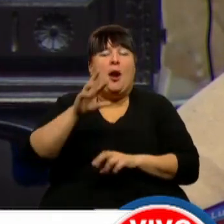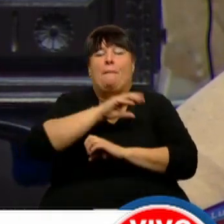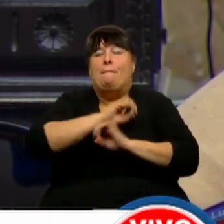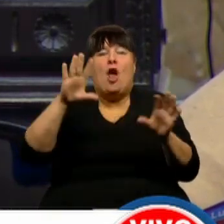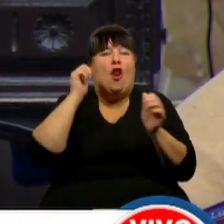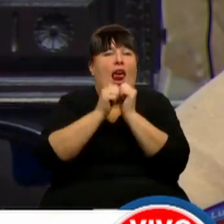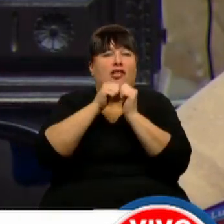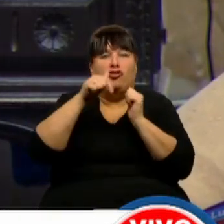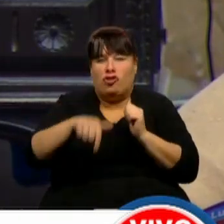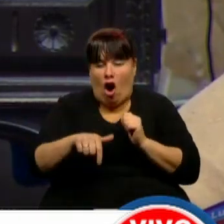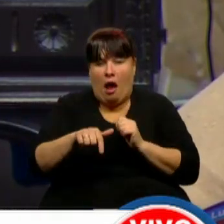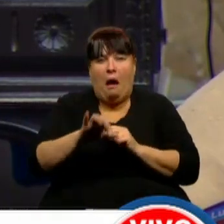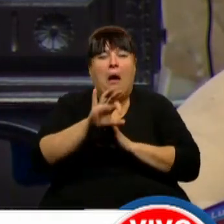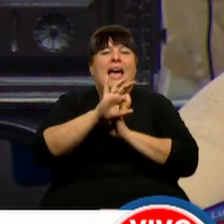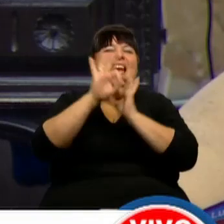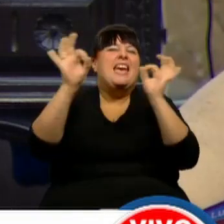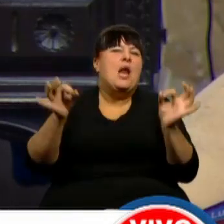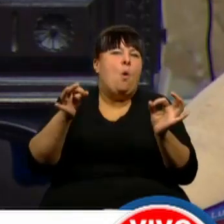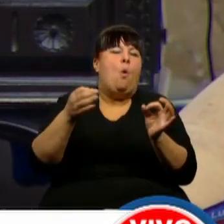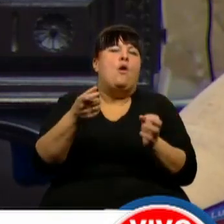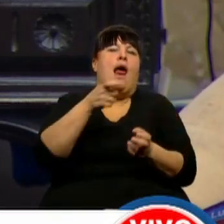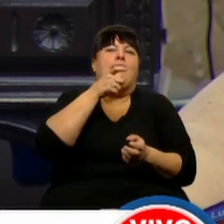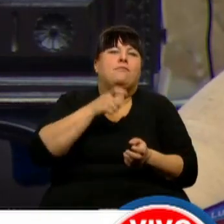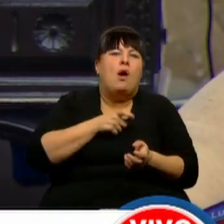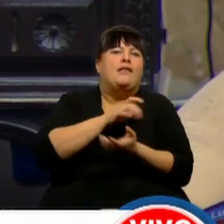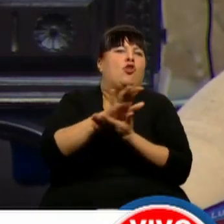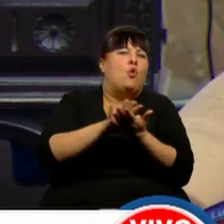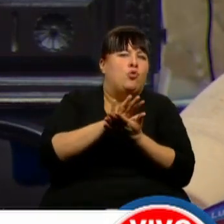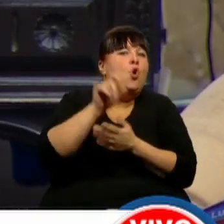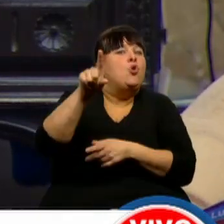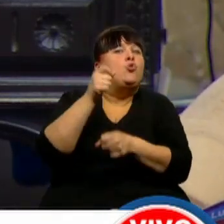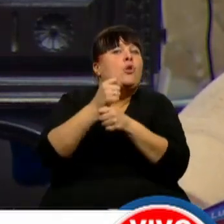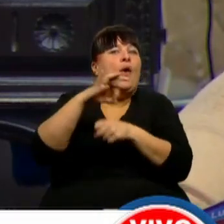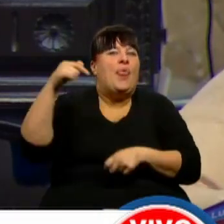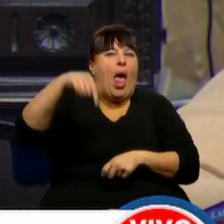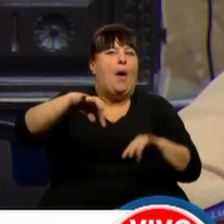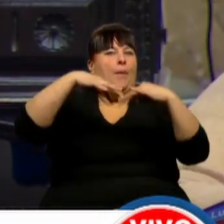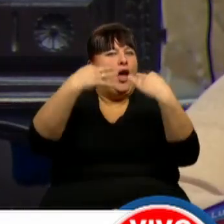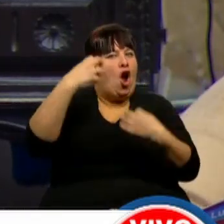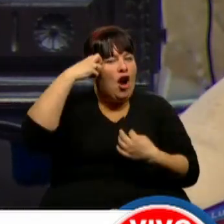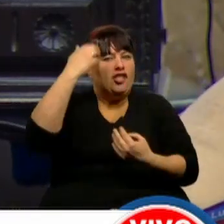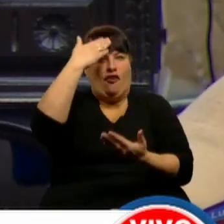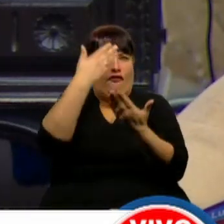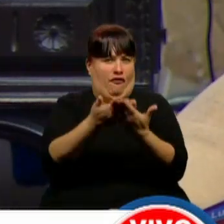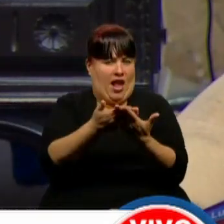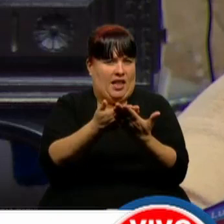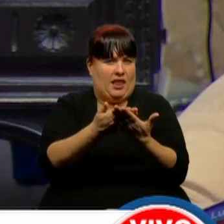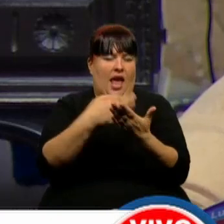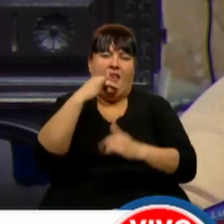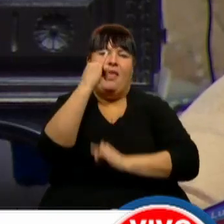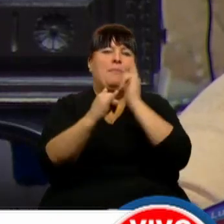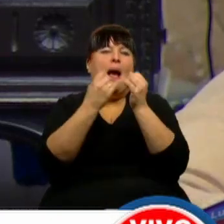nuestra historia, no ha dado ningún tipo de respuesta y parte de su trabajo es venir al recinto a dar la cara y a